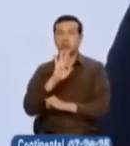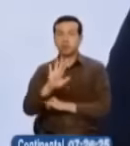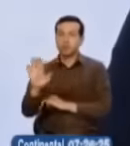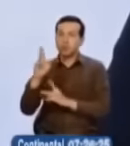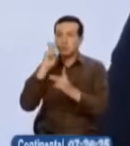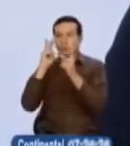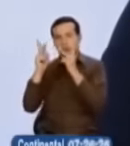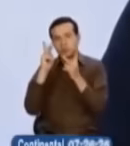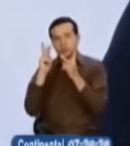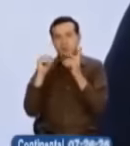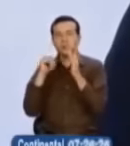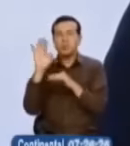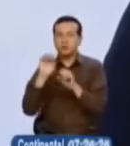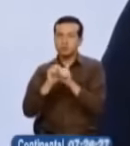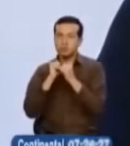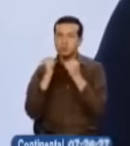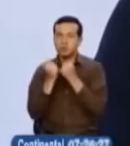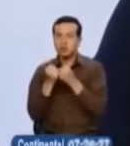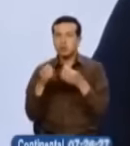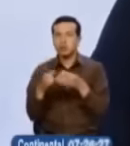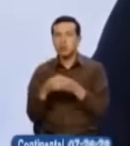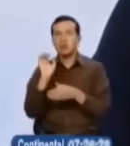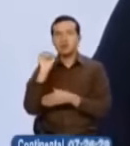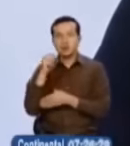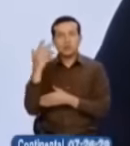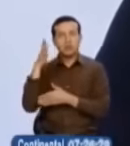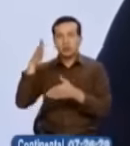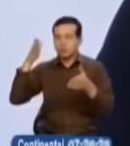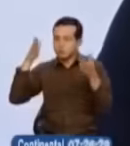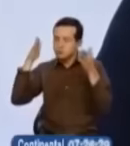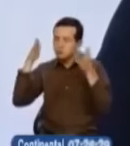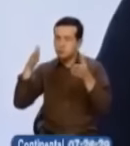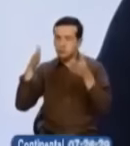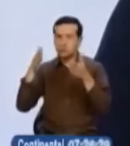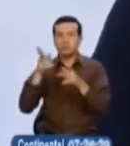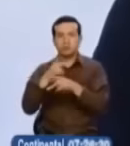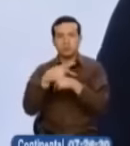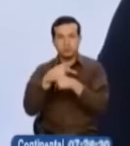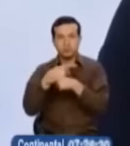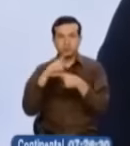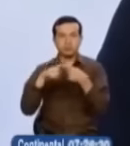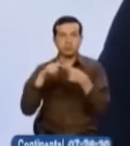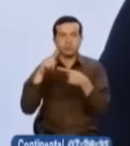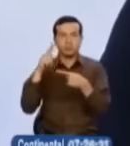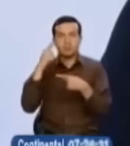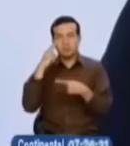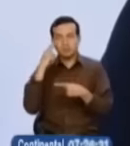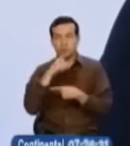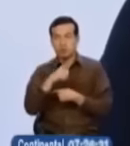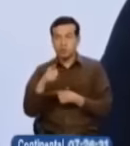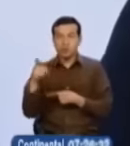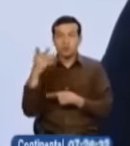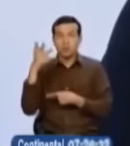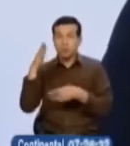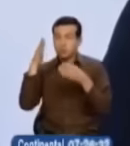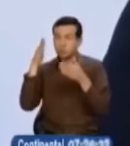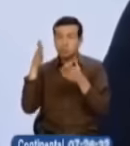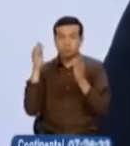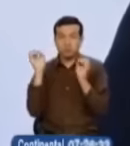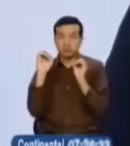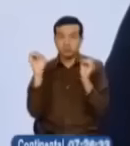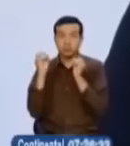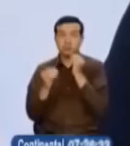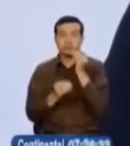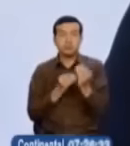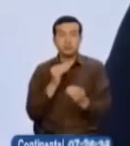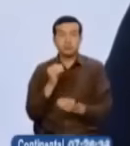visión mucho más social, podríamos decir, sí tienen una orientación también a tomar en cuenta lo productivo. Si no tenemos ese tipo de orientación, pues lo que pasa